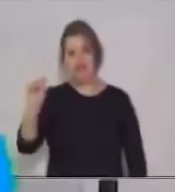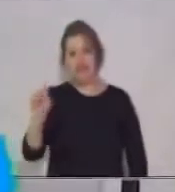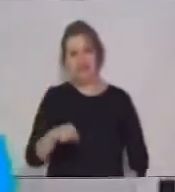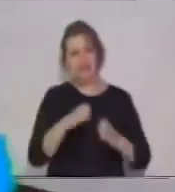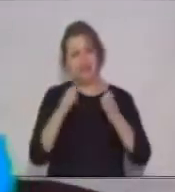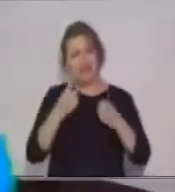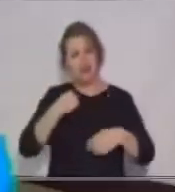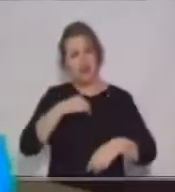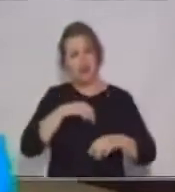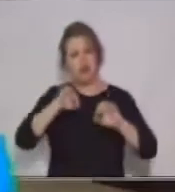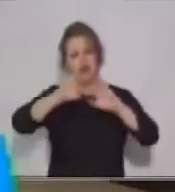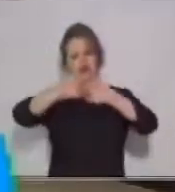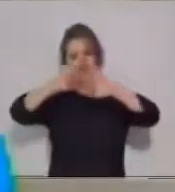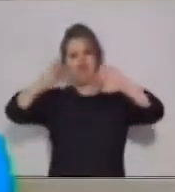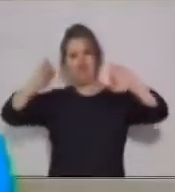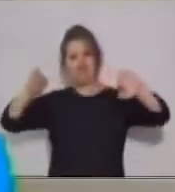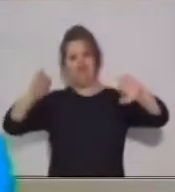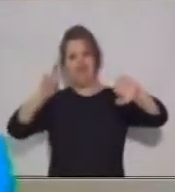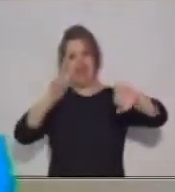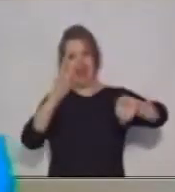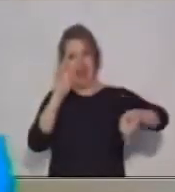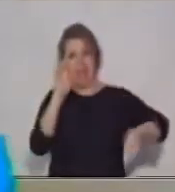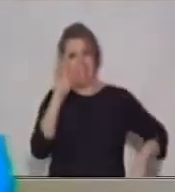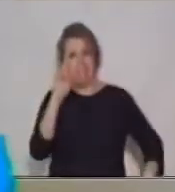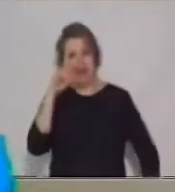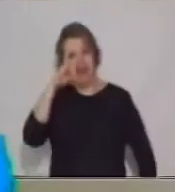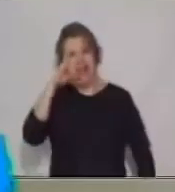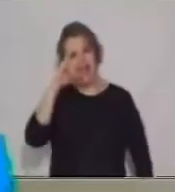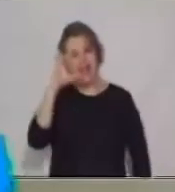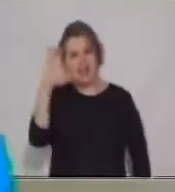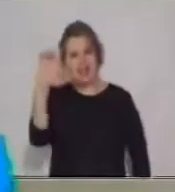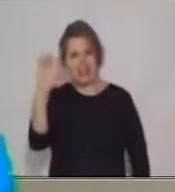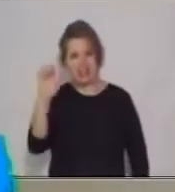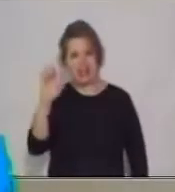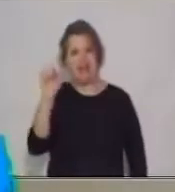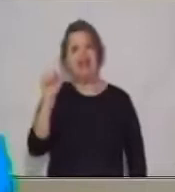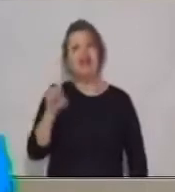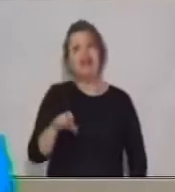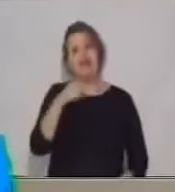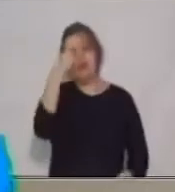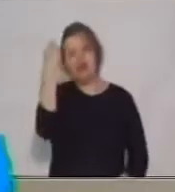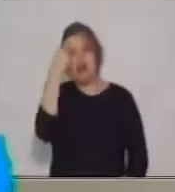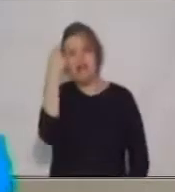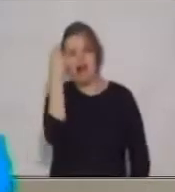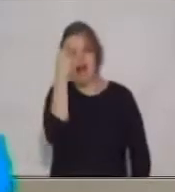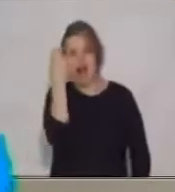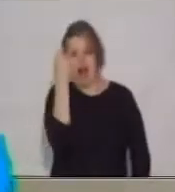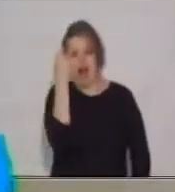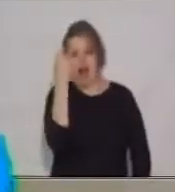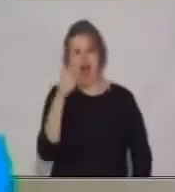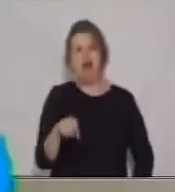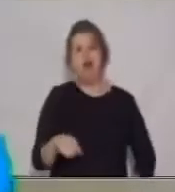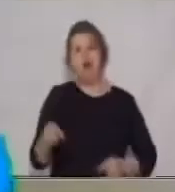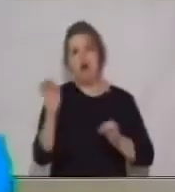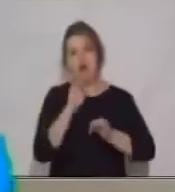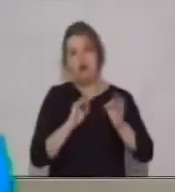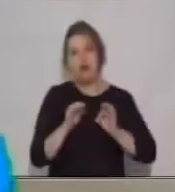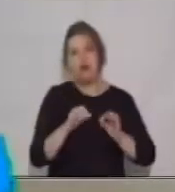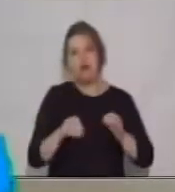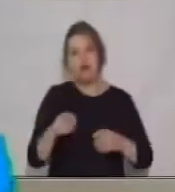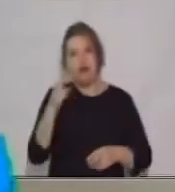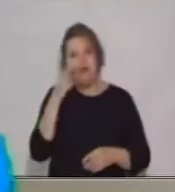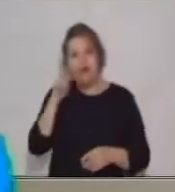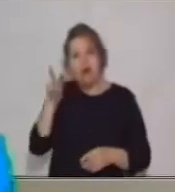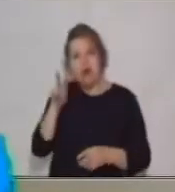vértice. ¿Sí? A partir de ese vértice vamos a trabajar o vamos a ubicar